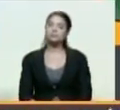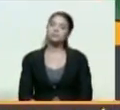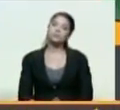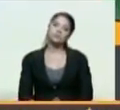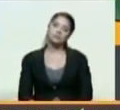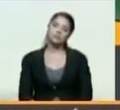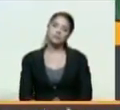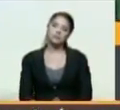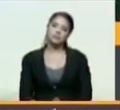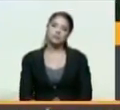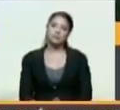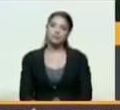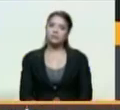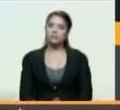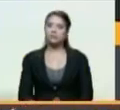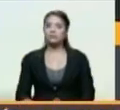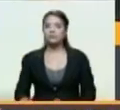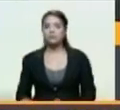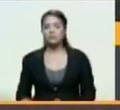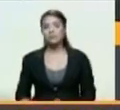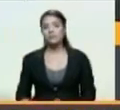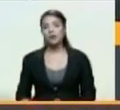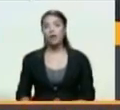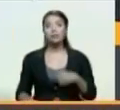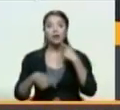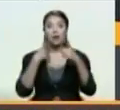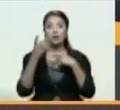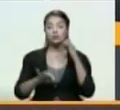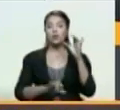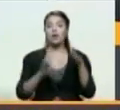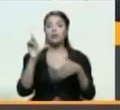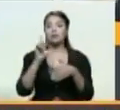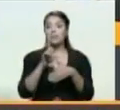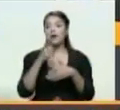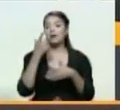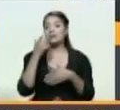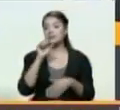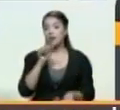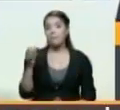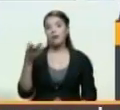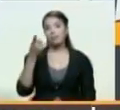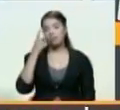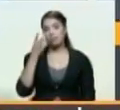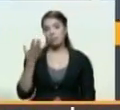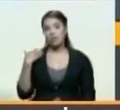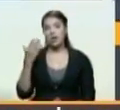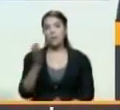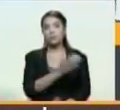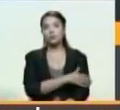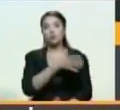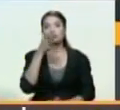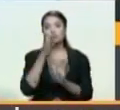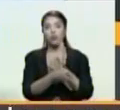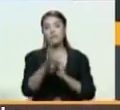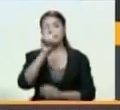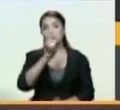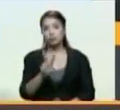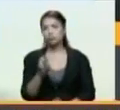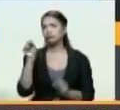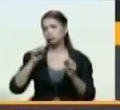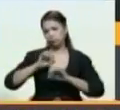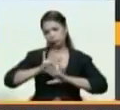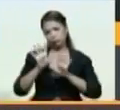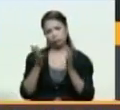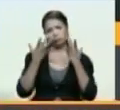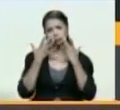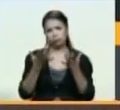declaración latinoamericana? Y usted ha notado un cambio en los días, semanas recientes en la posición latinoamericana respecto de Venezuela. Por supuesto que lo hemos